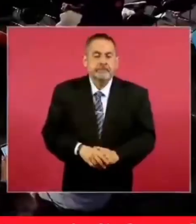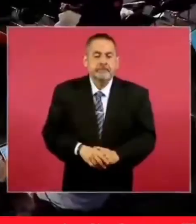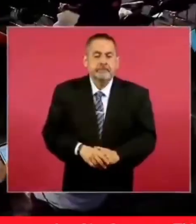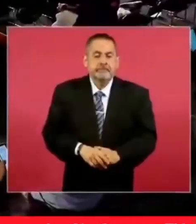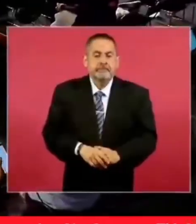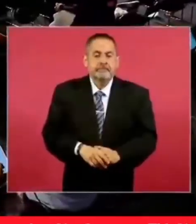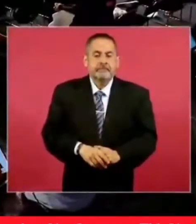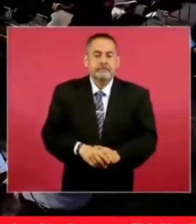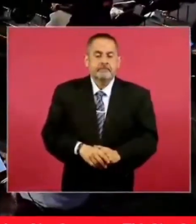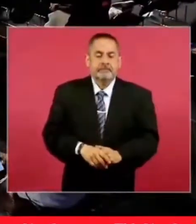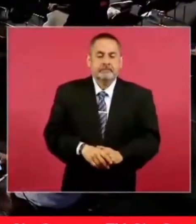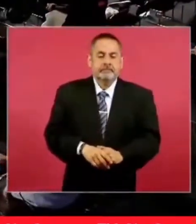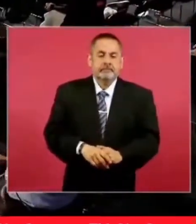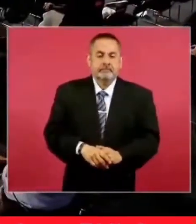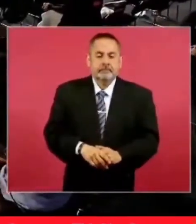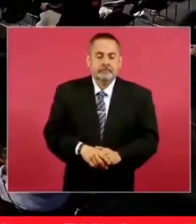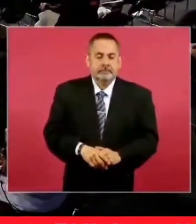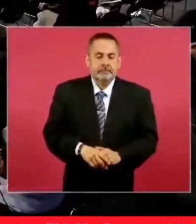que pues